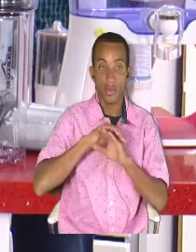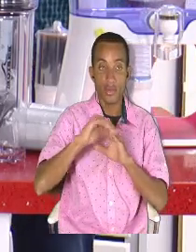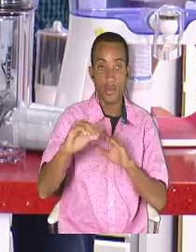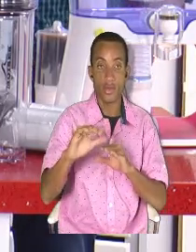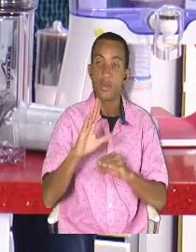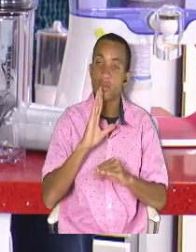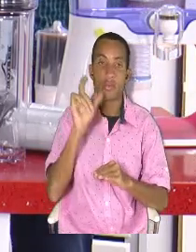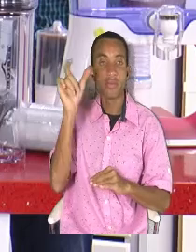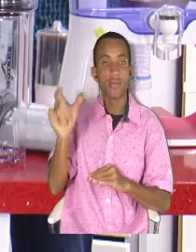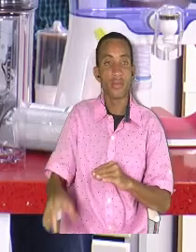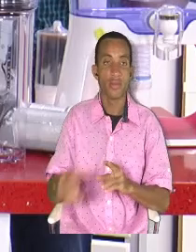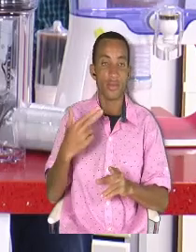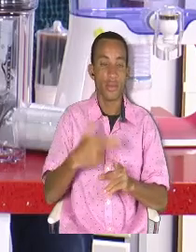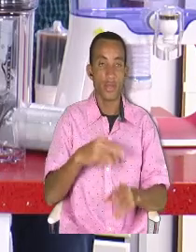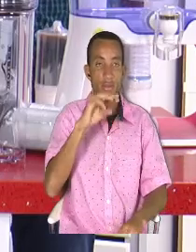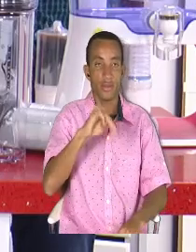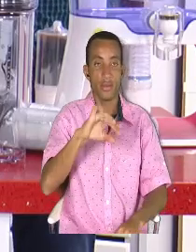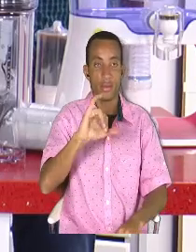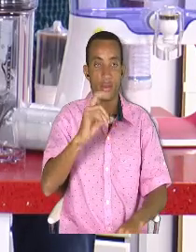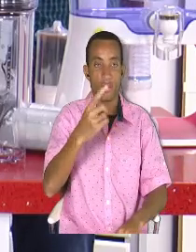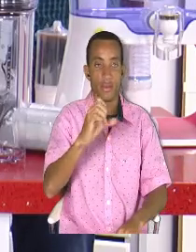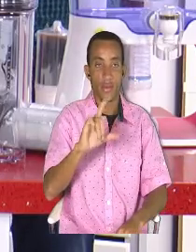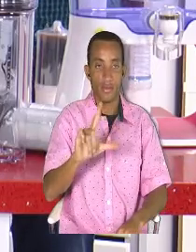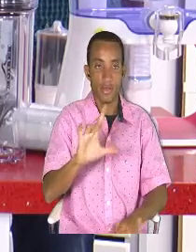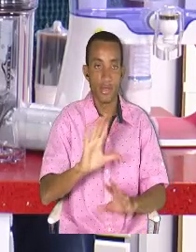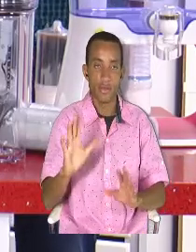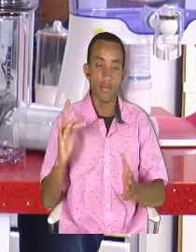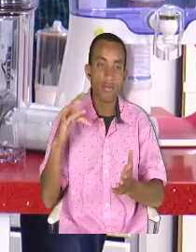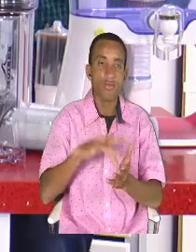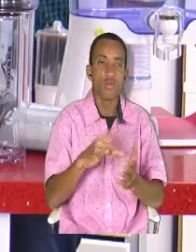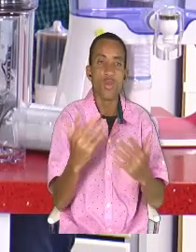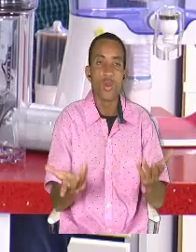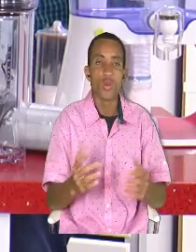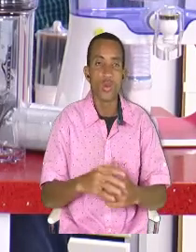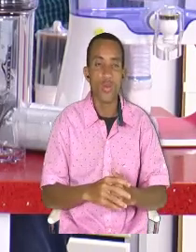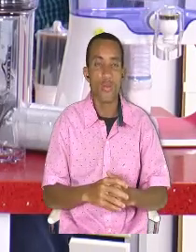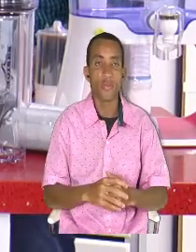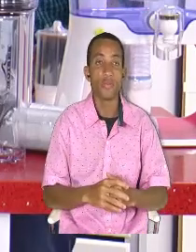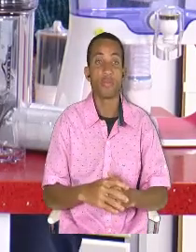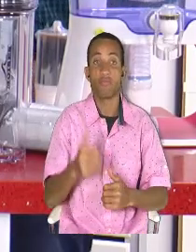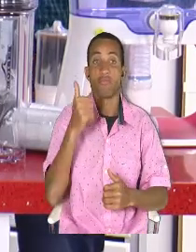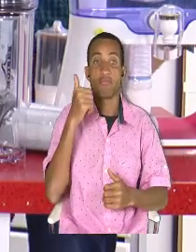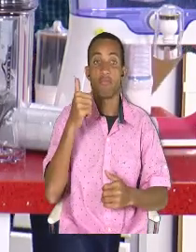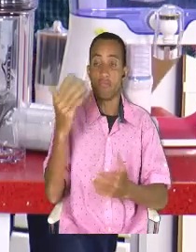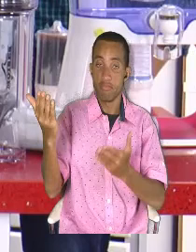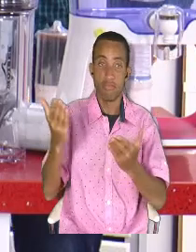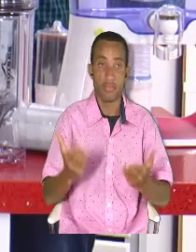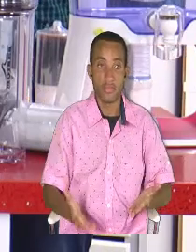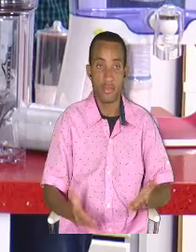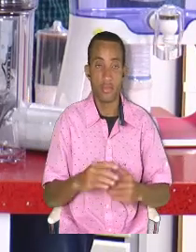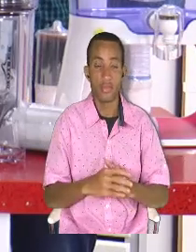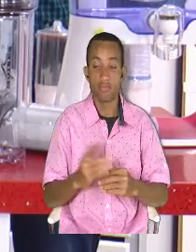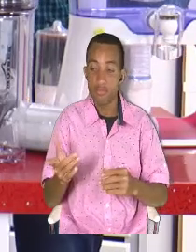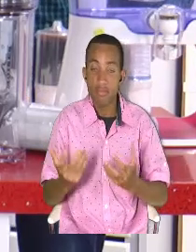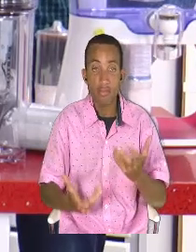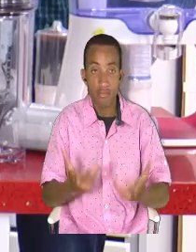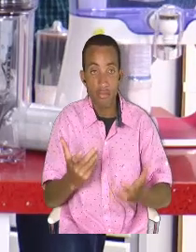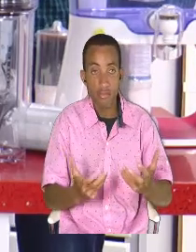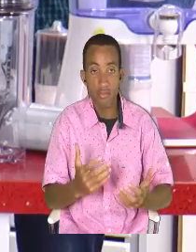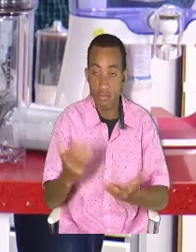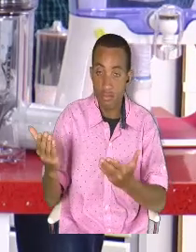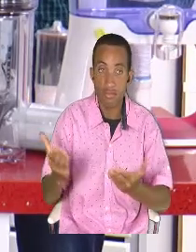todos sus productos, toda la calidad de productos que tiene en su tienda. ¿Cómo vamos, don Miguel? Bien, bienvenido a su programa A Pedir de Boca. Muy bien, muchas gracias.